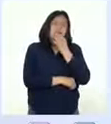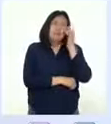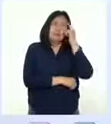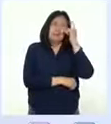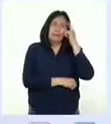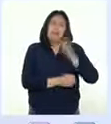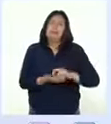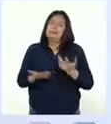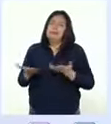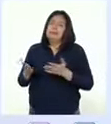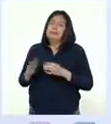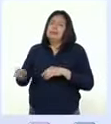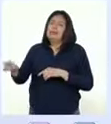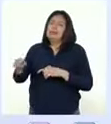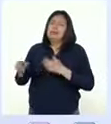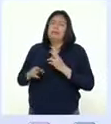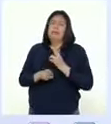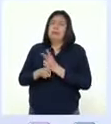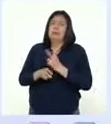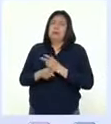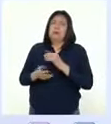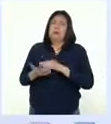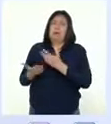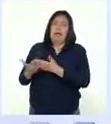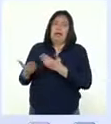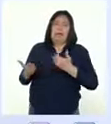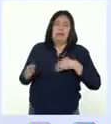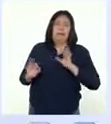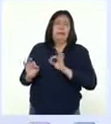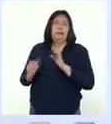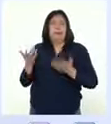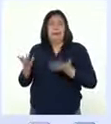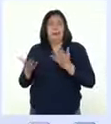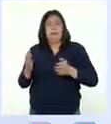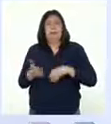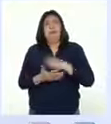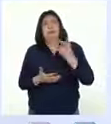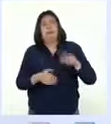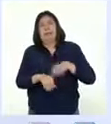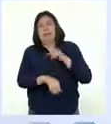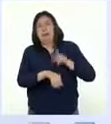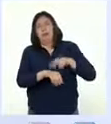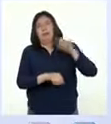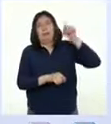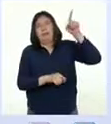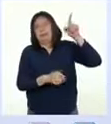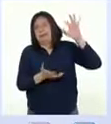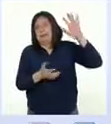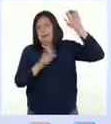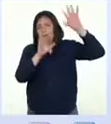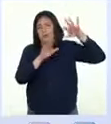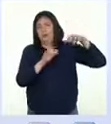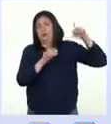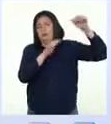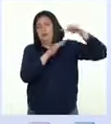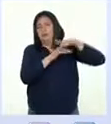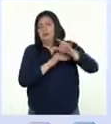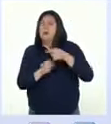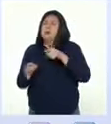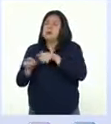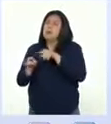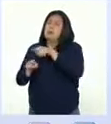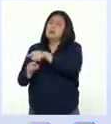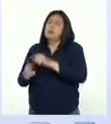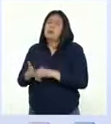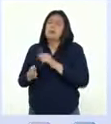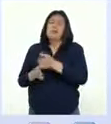asunto público de la prevención de desastres que podrían ser causados por los fenómenos naturales. Podrían hacer su